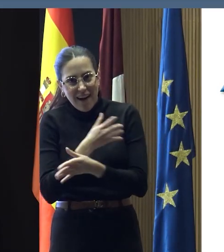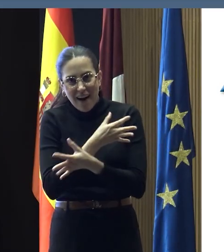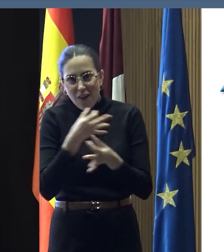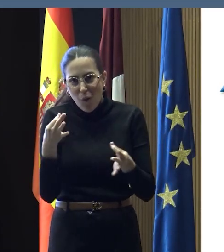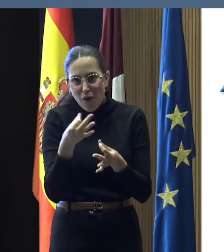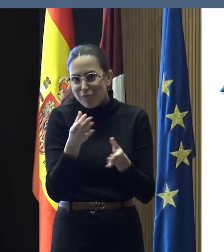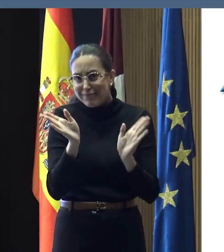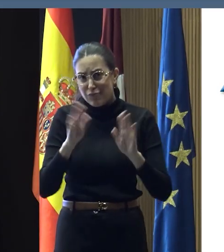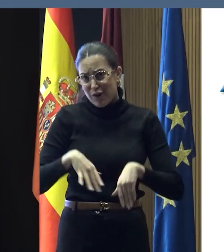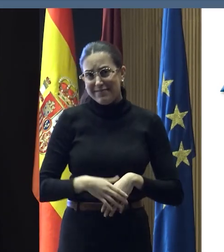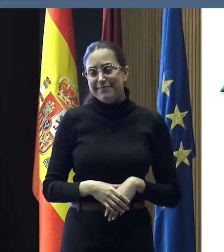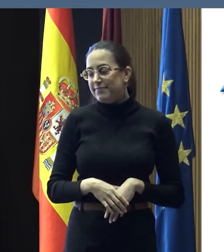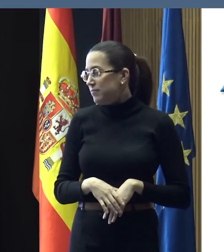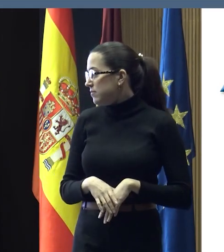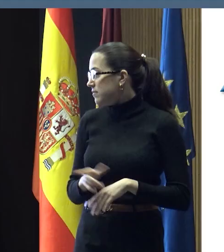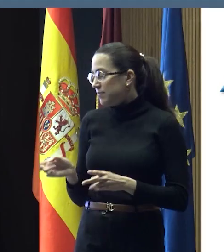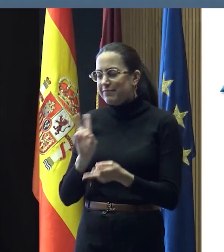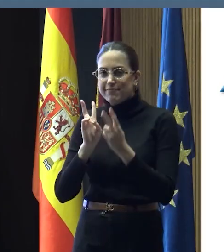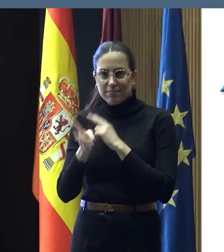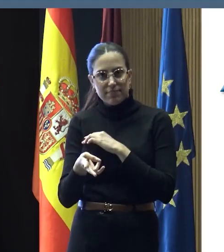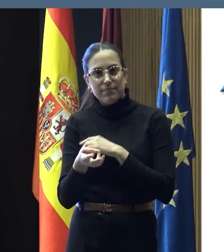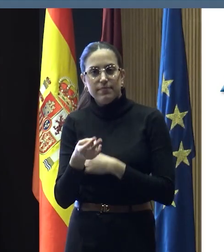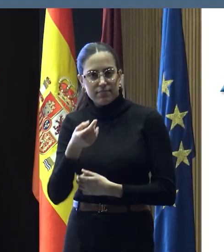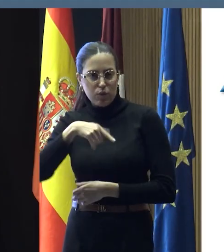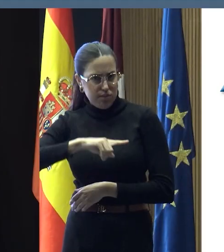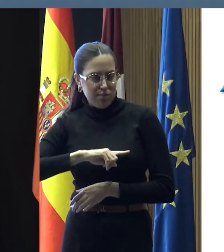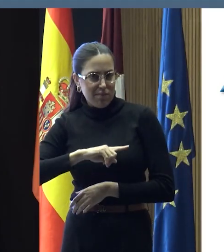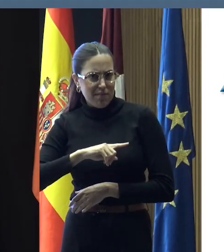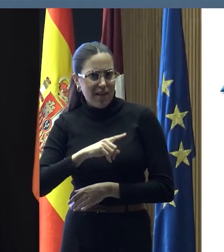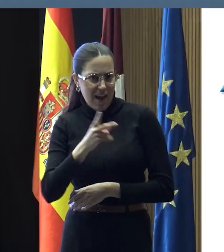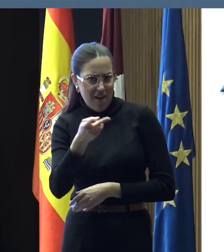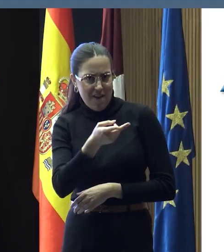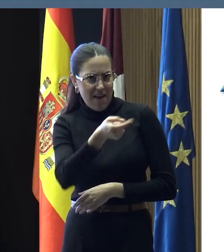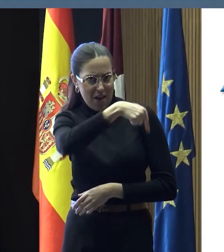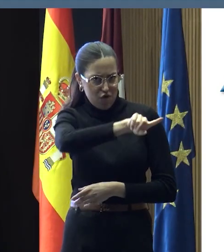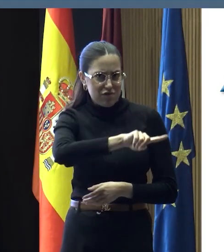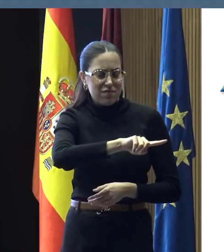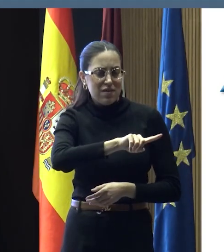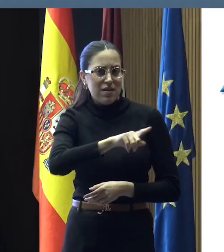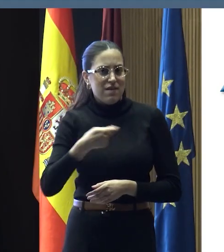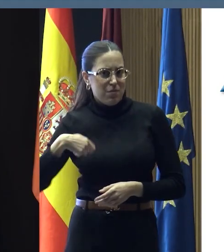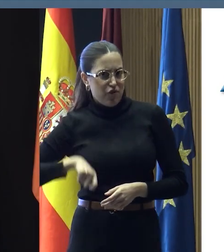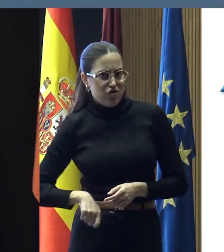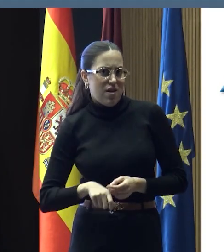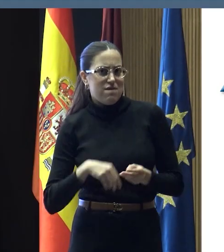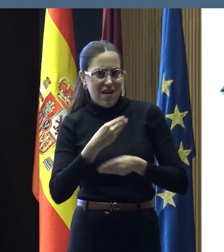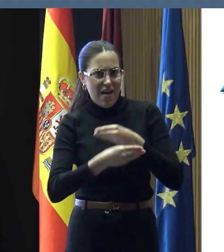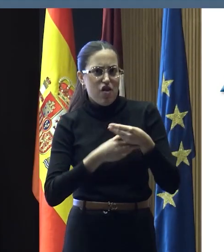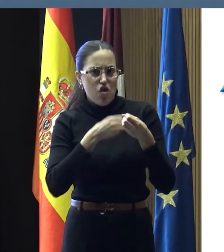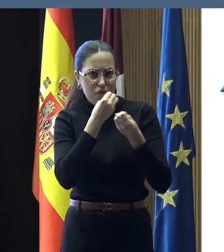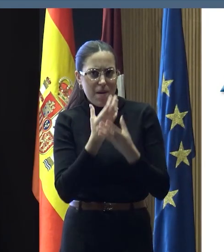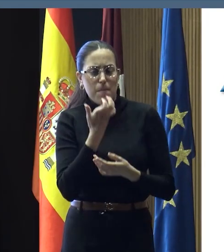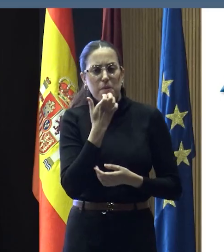No, sí que se estará haciendo bien, porque tampoco es lo mismo la